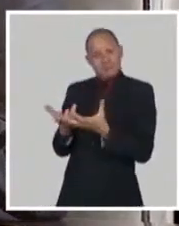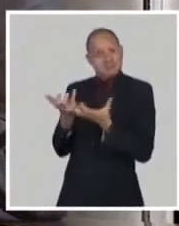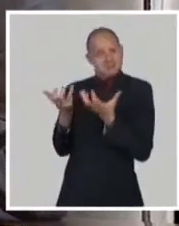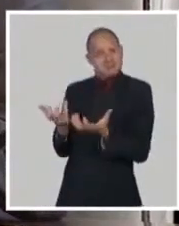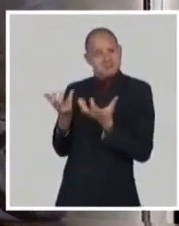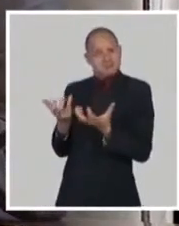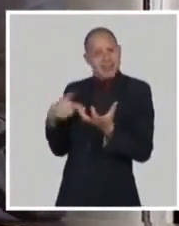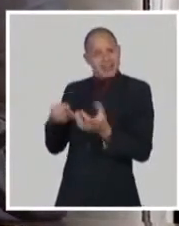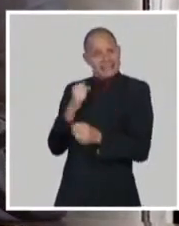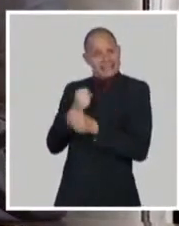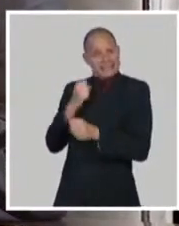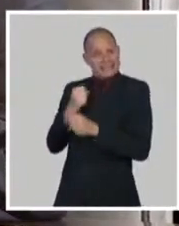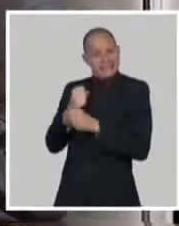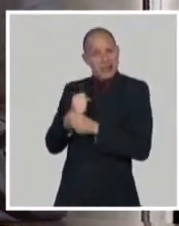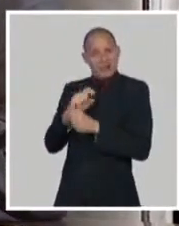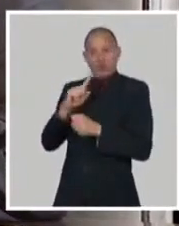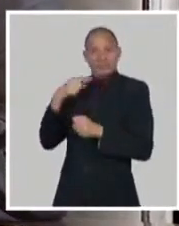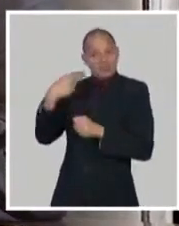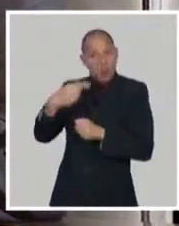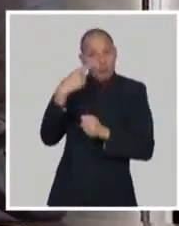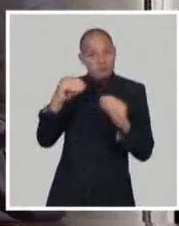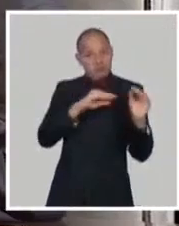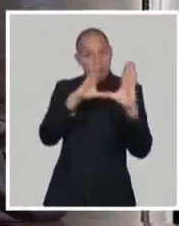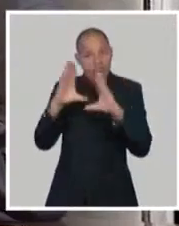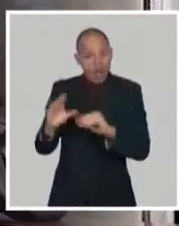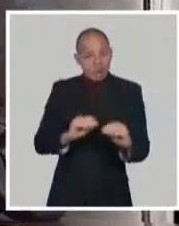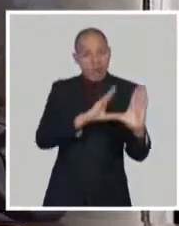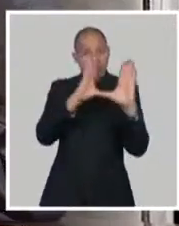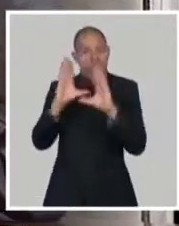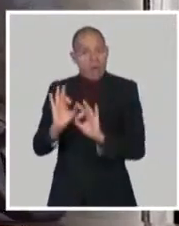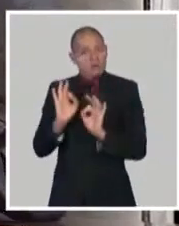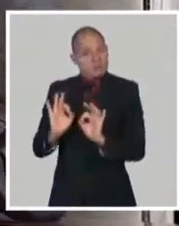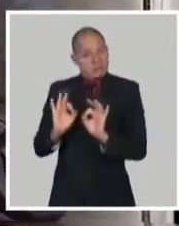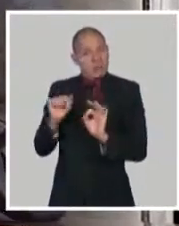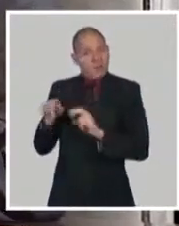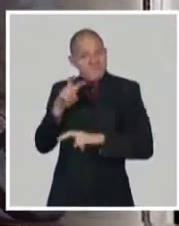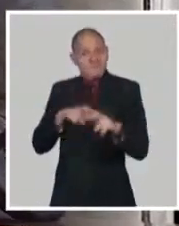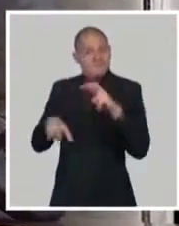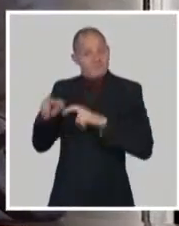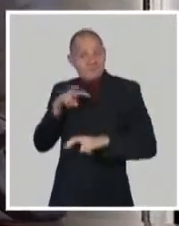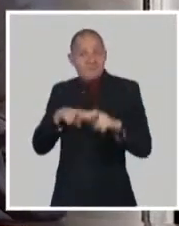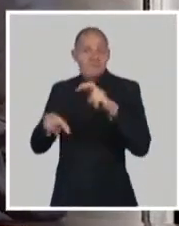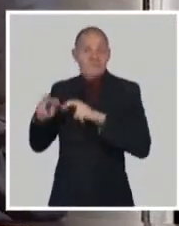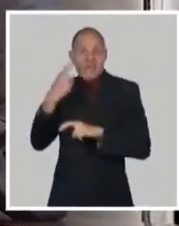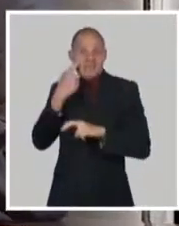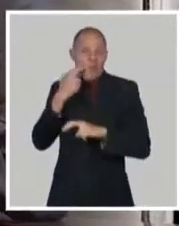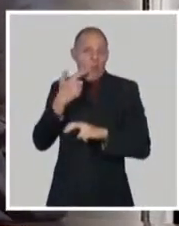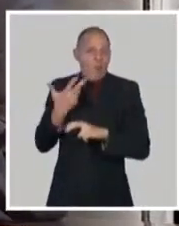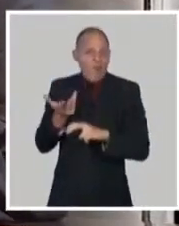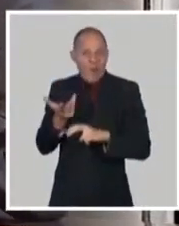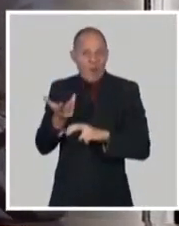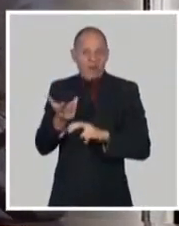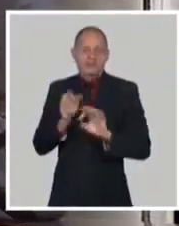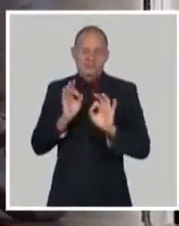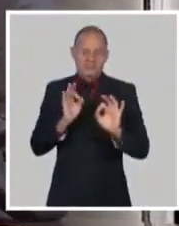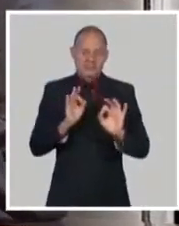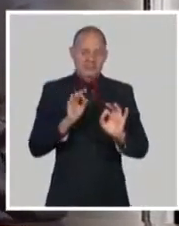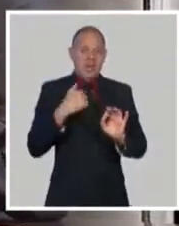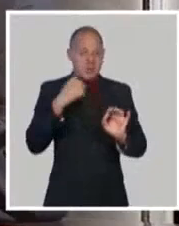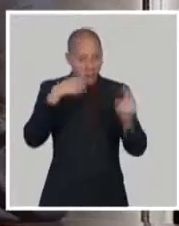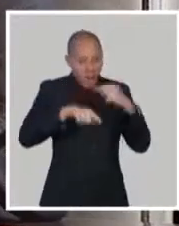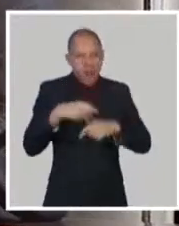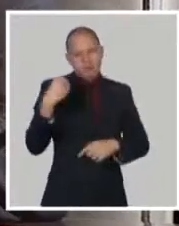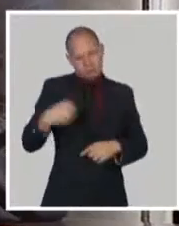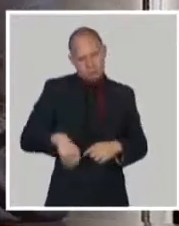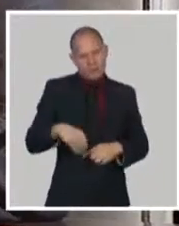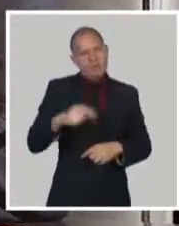muchas personas que han hecho un esfuerzo muy grande. Y yo pienso que lo primero que nosotros queremos hacer cada vez que hablamos de esto es rendirle un homenaje a todas